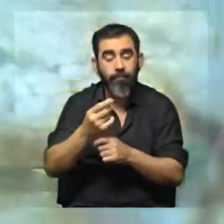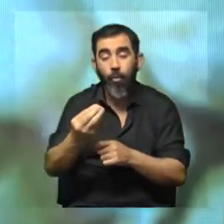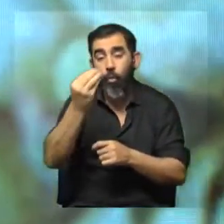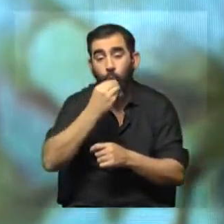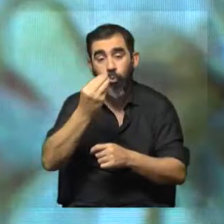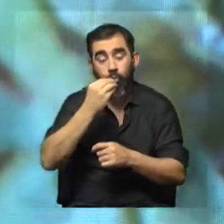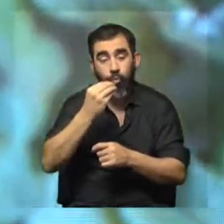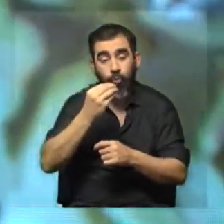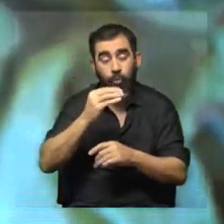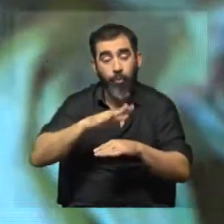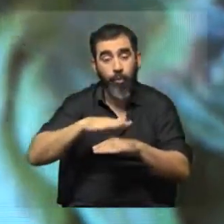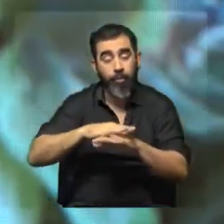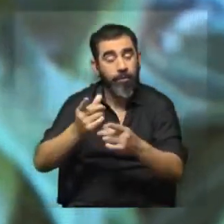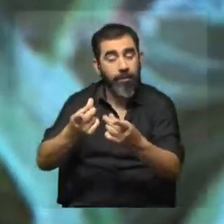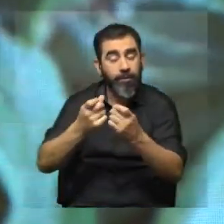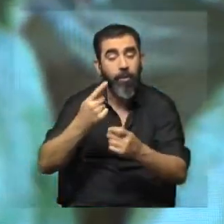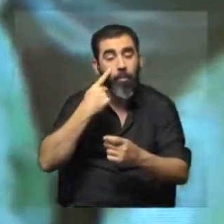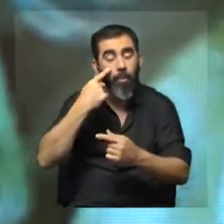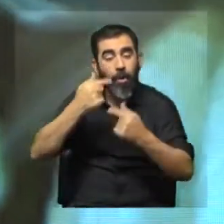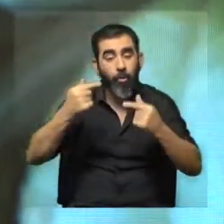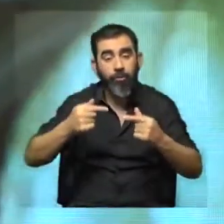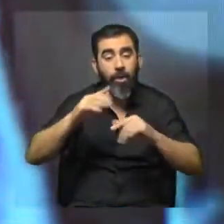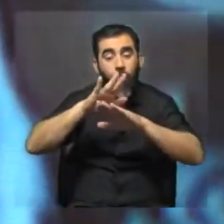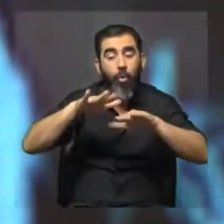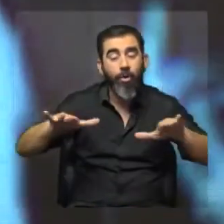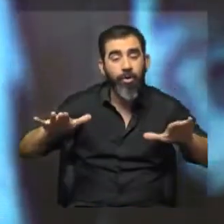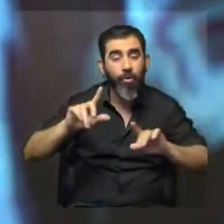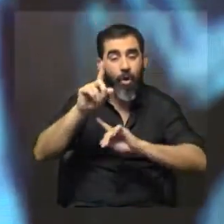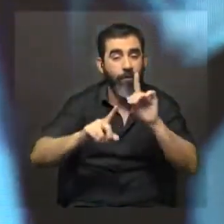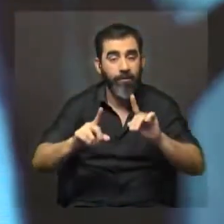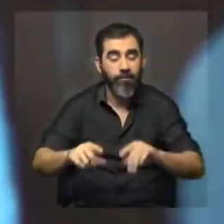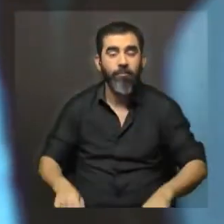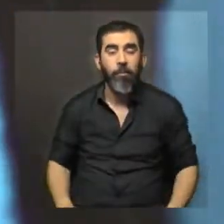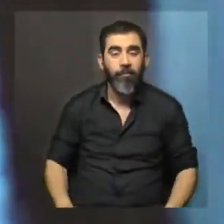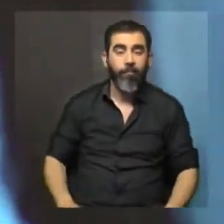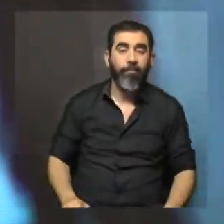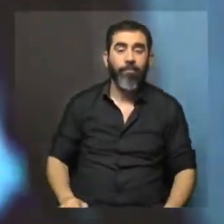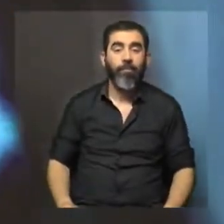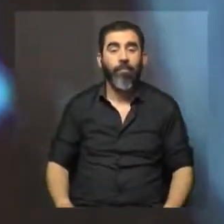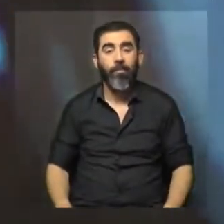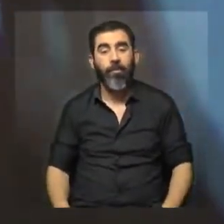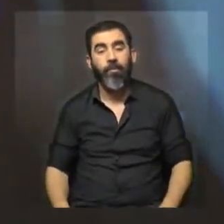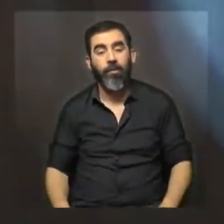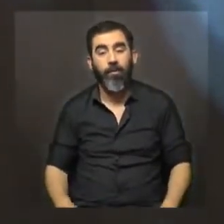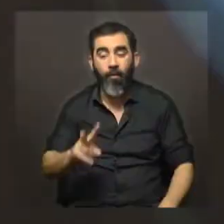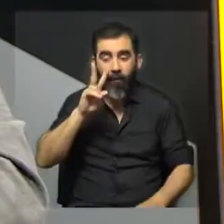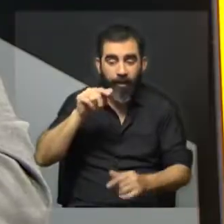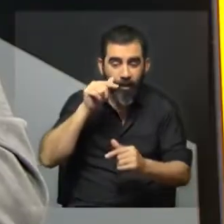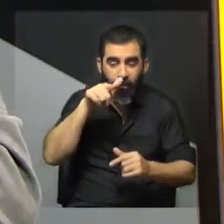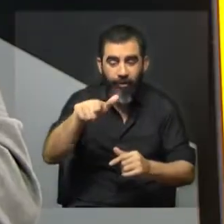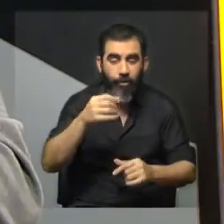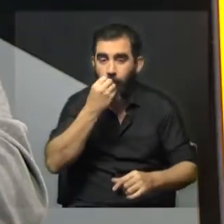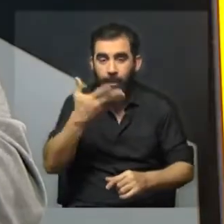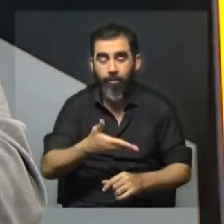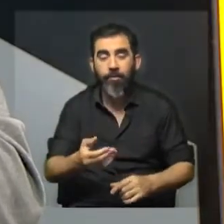consumo y la necesidad de probar cosas distintas viene por otro lado, no viene digamos, por la tele nuestra, sino por ver Naruto. Te voy a